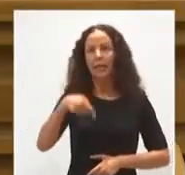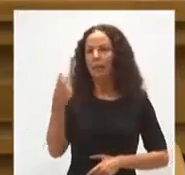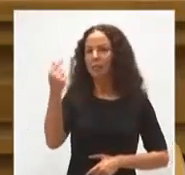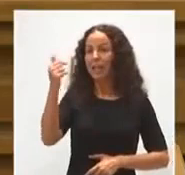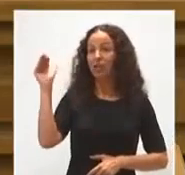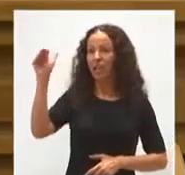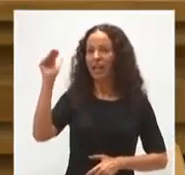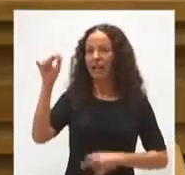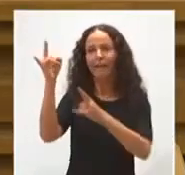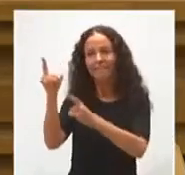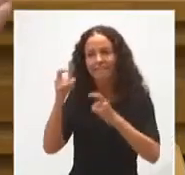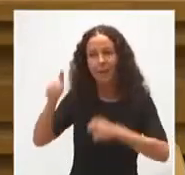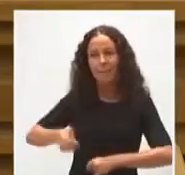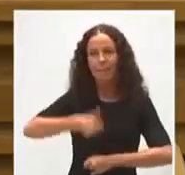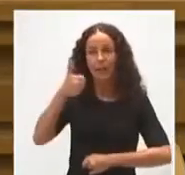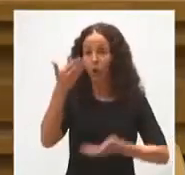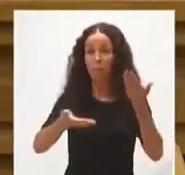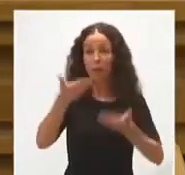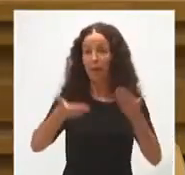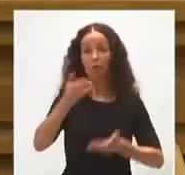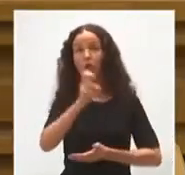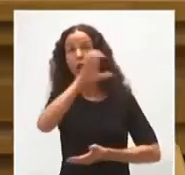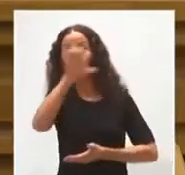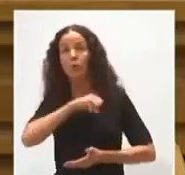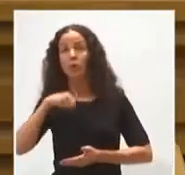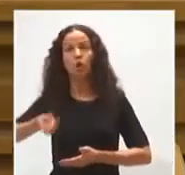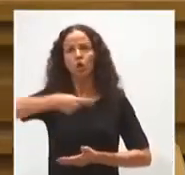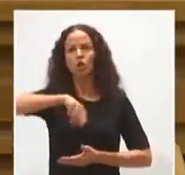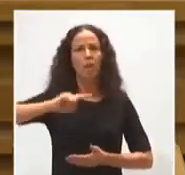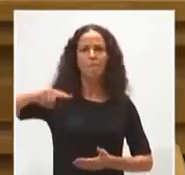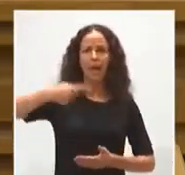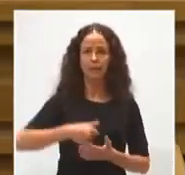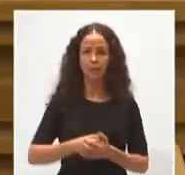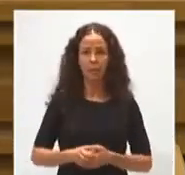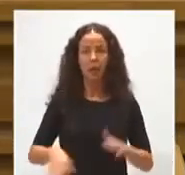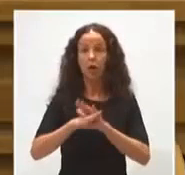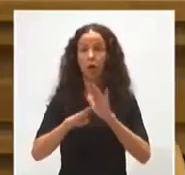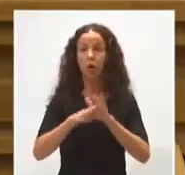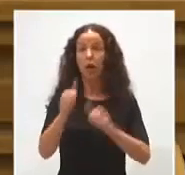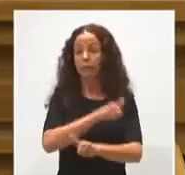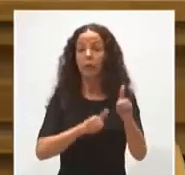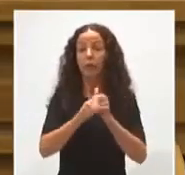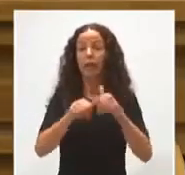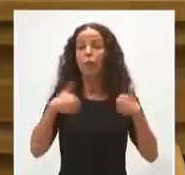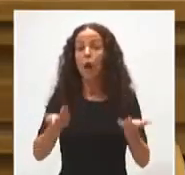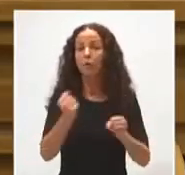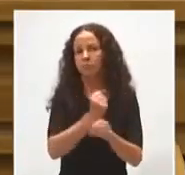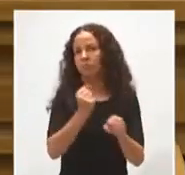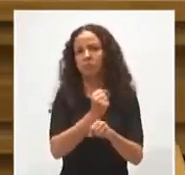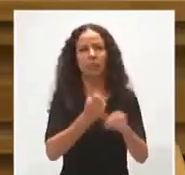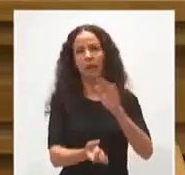cabeza y muy bien comparado con cualquier cosa seguir priorizando la creación de empleo